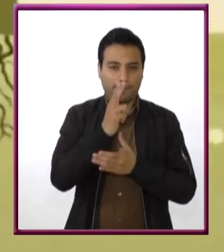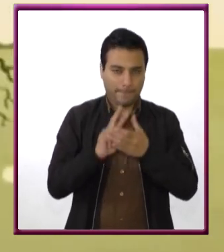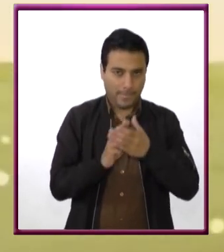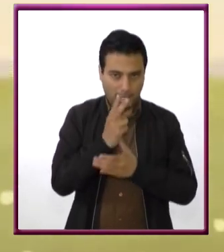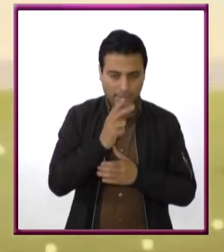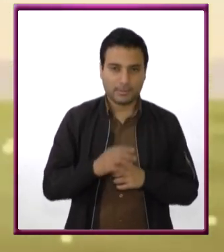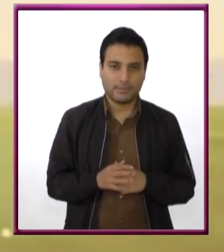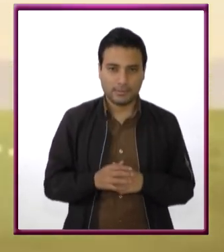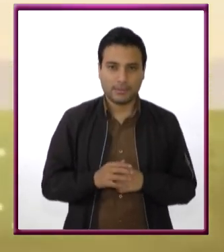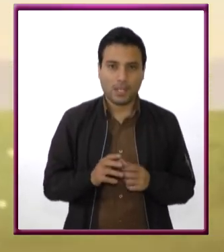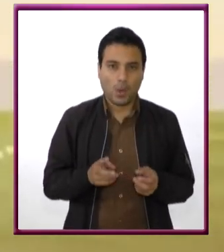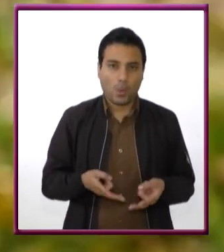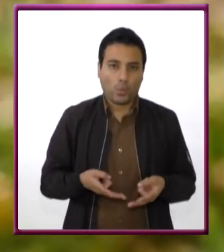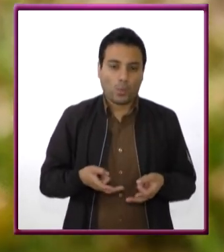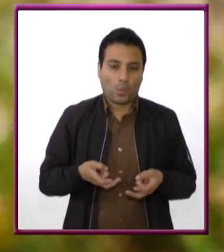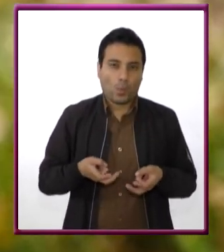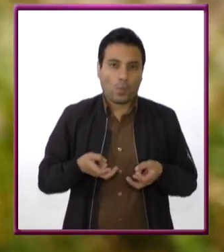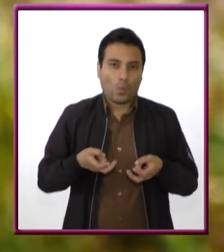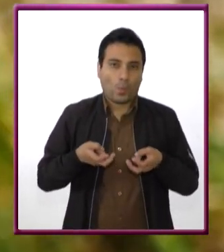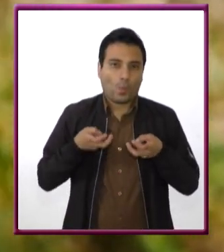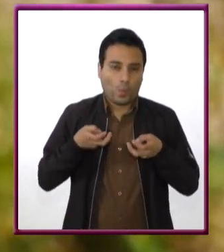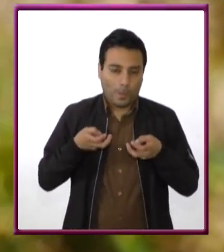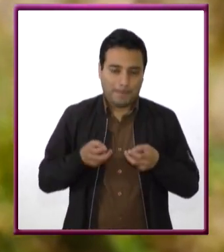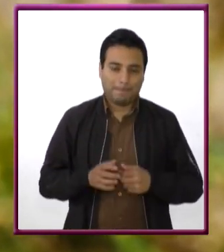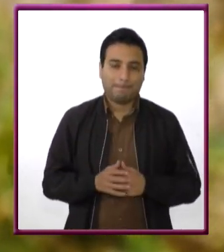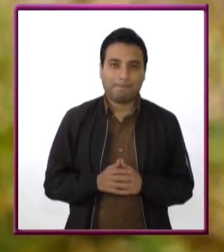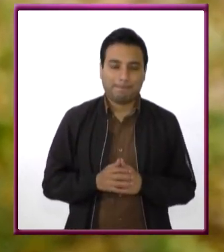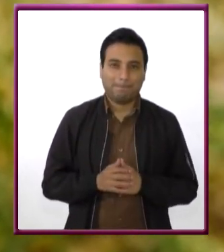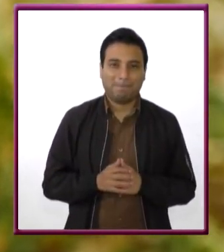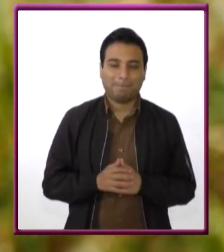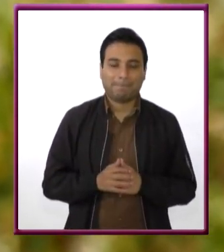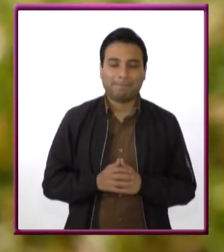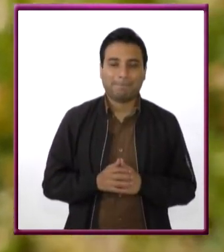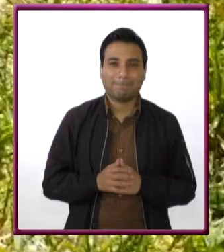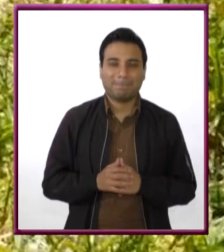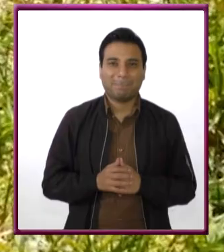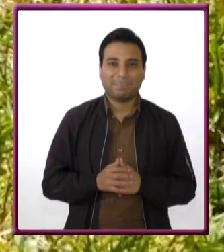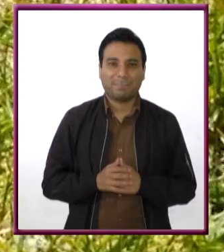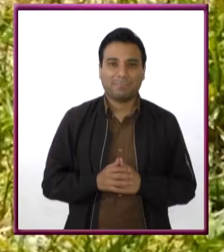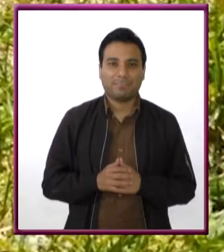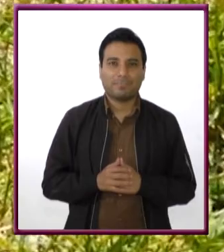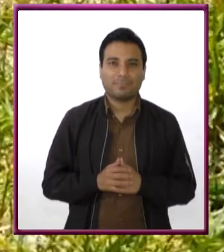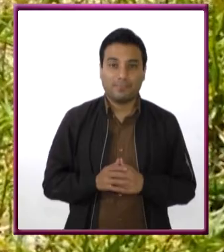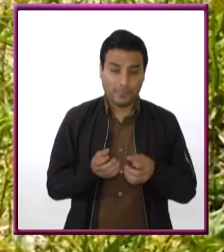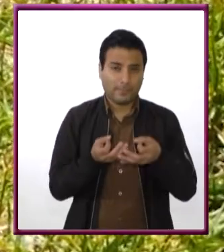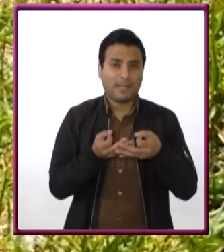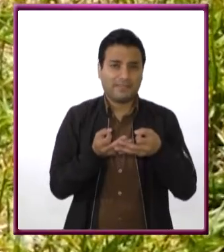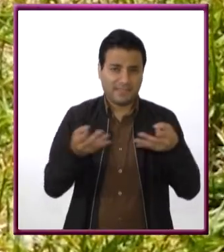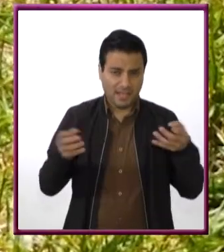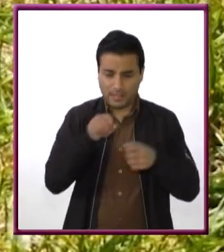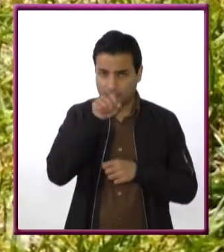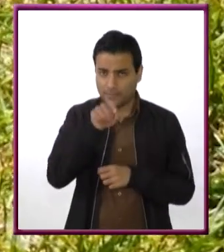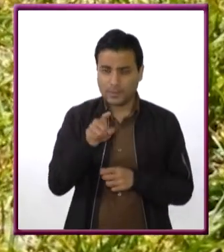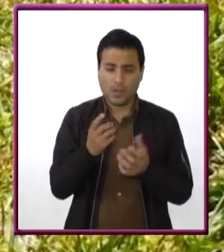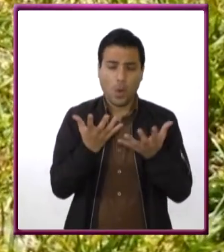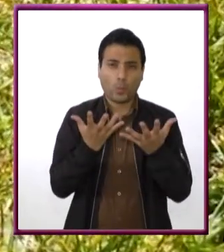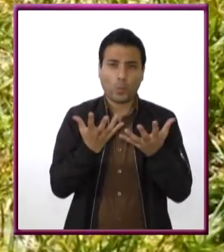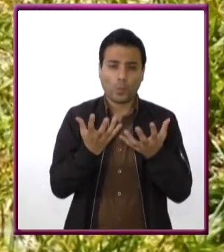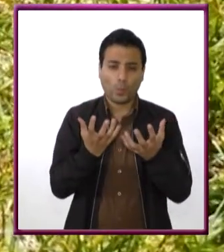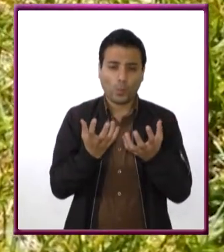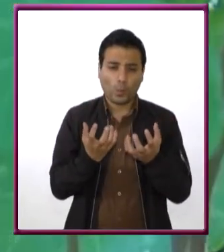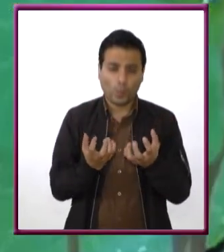primera instancia en las lluvias y en las precipitaciones de otro tipo. Se acumulan en los suelos, podemos